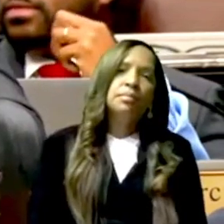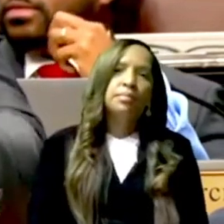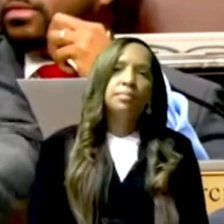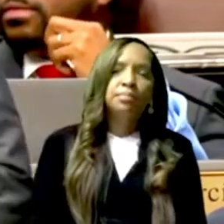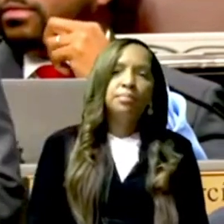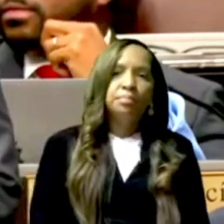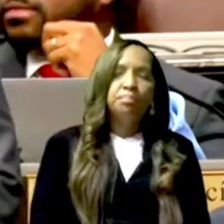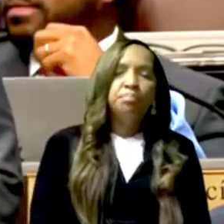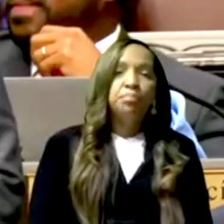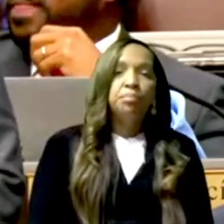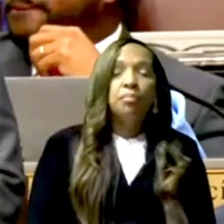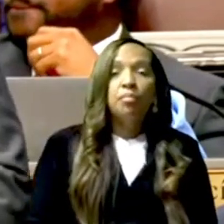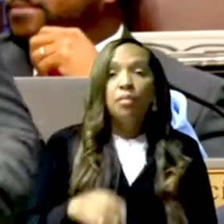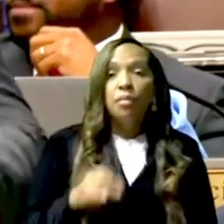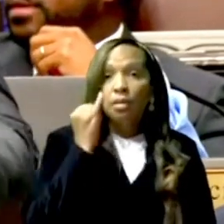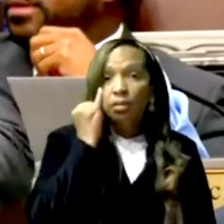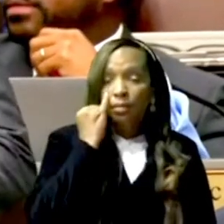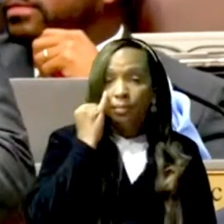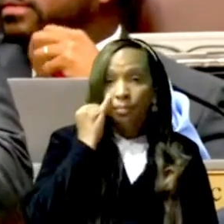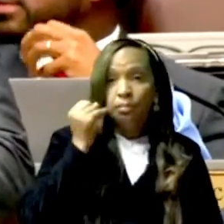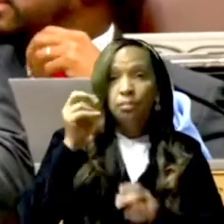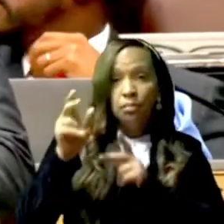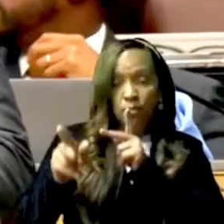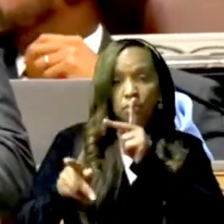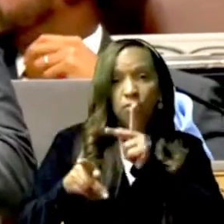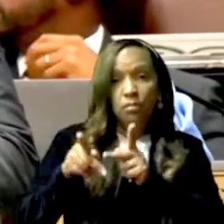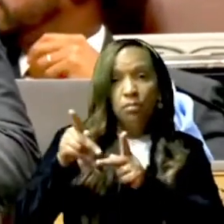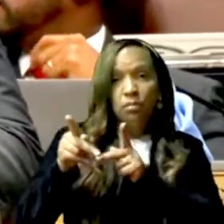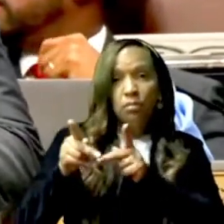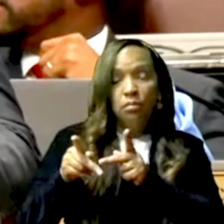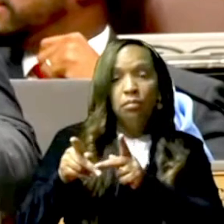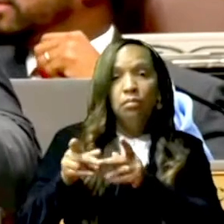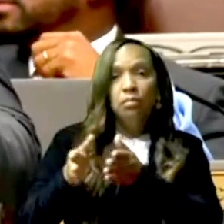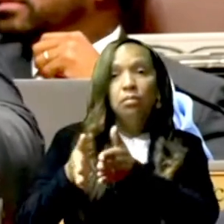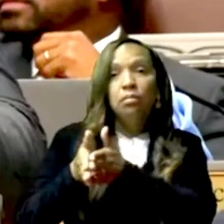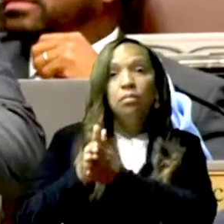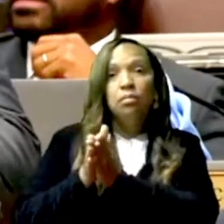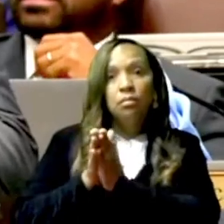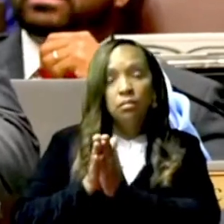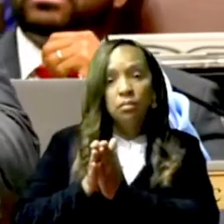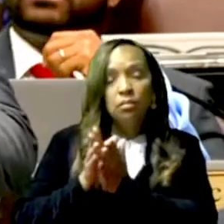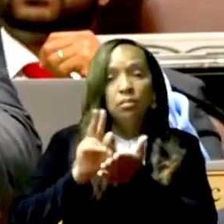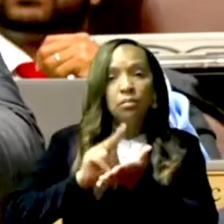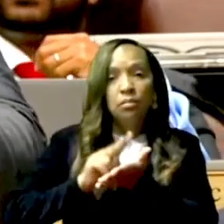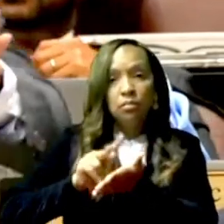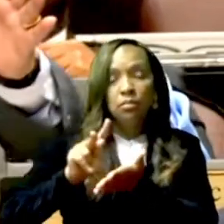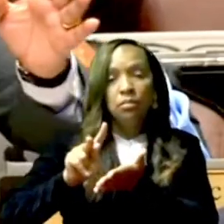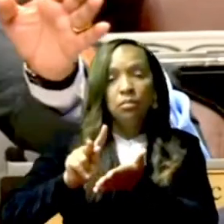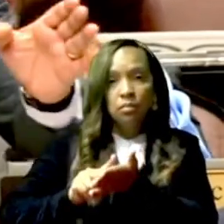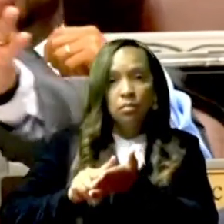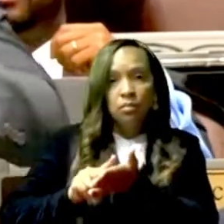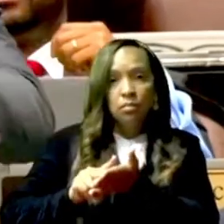agarran y hacen una contrata con las empresas telefónicas nacionales e internacionales. Sin embargo,